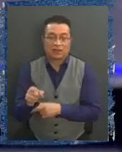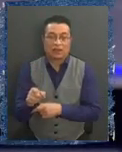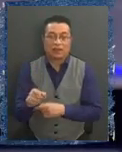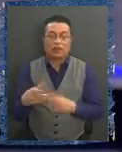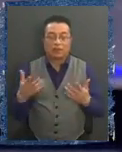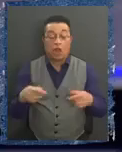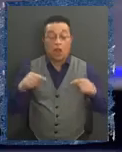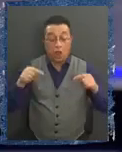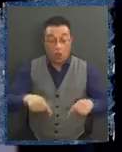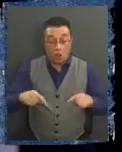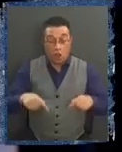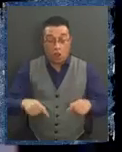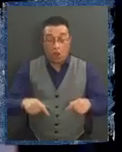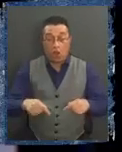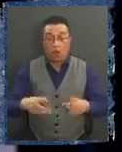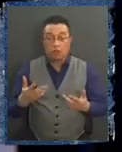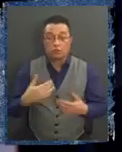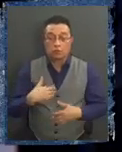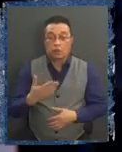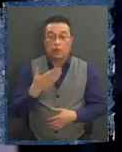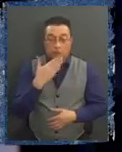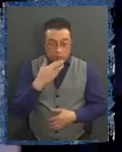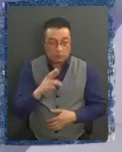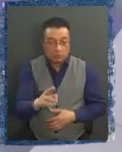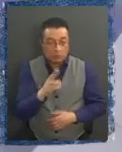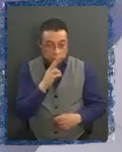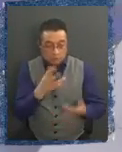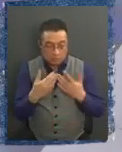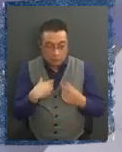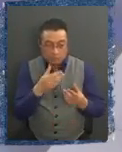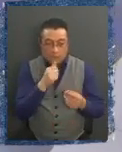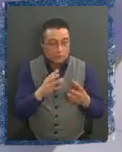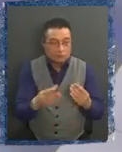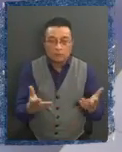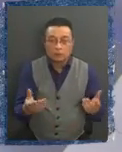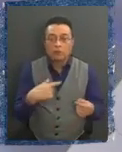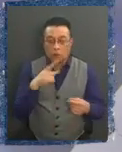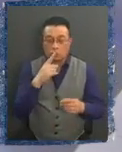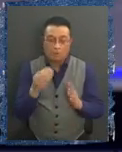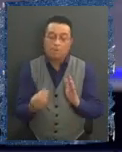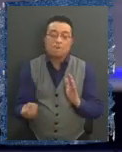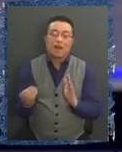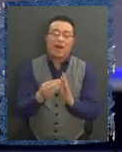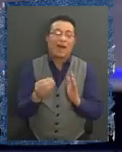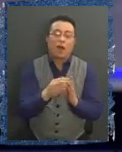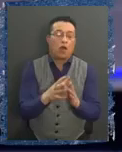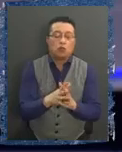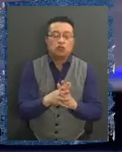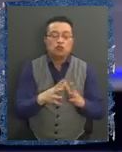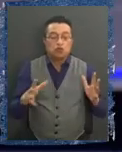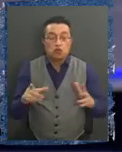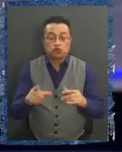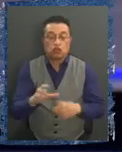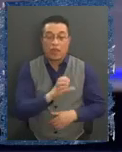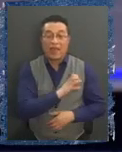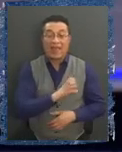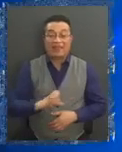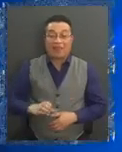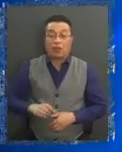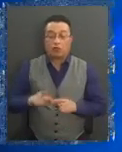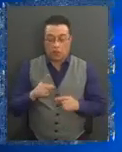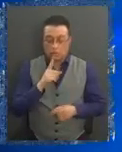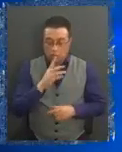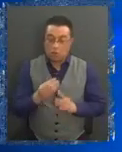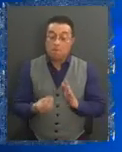hoy día, Sebastián, que me querés contestar también de la presidencia. El Estado plurinacional es una exageración, que es una desintegración del Estado, es una